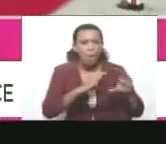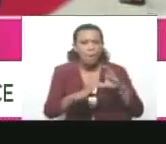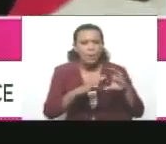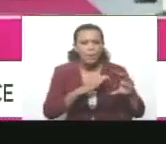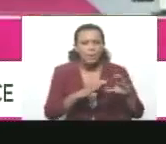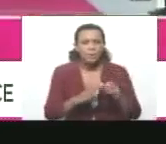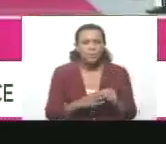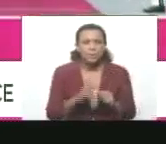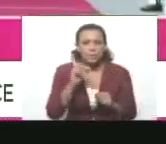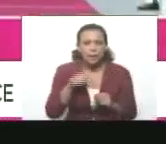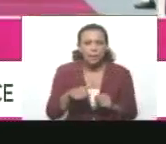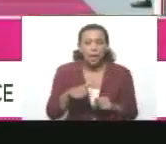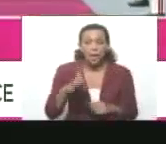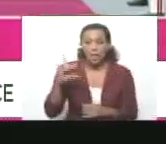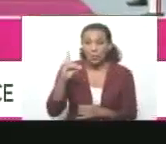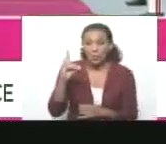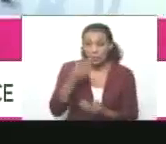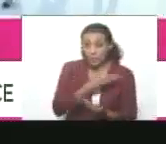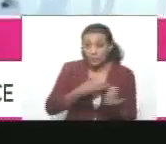presidente Lucho de Bolivia,